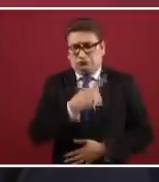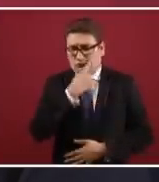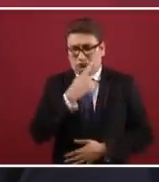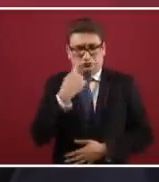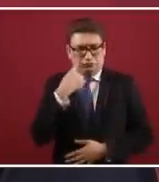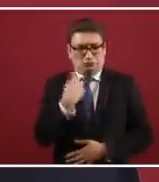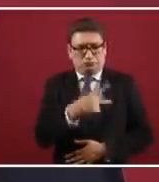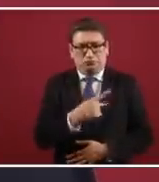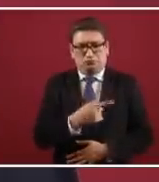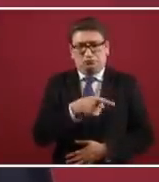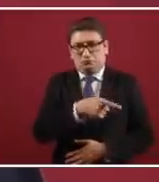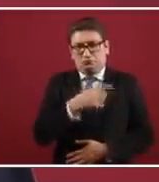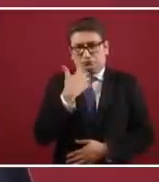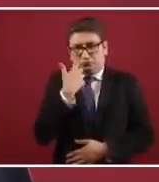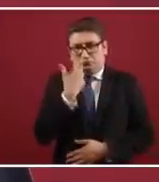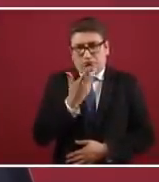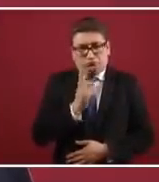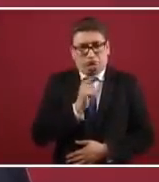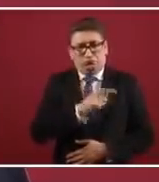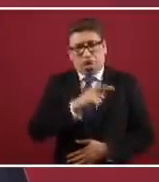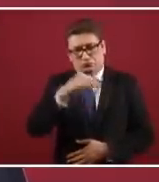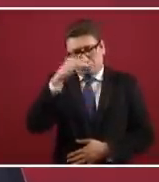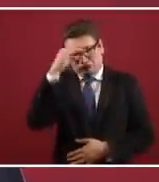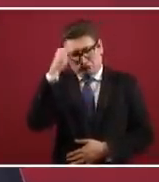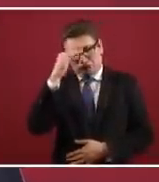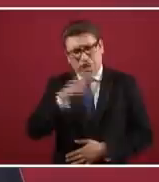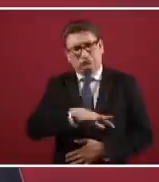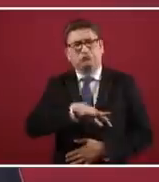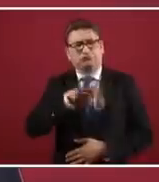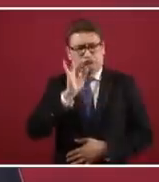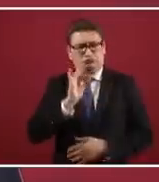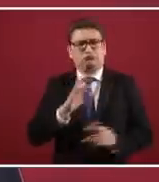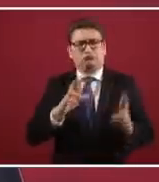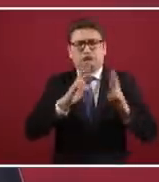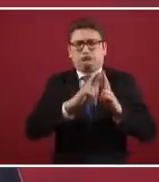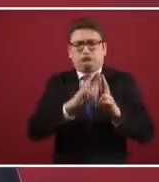su manera de pensar,